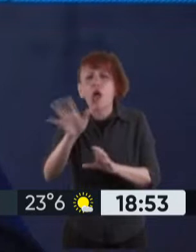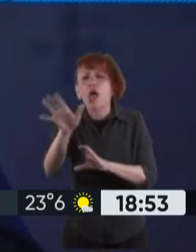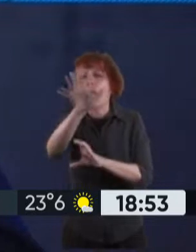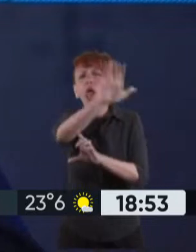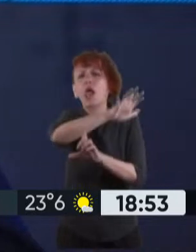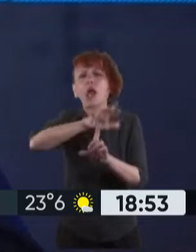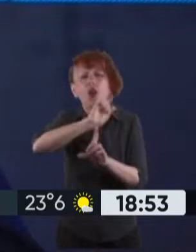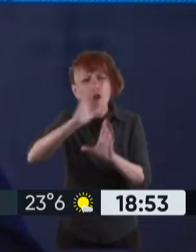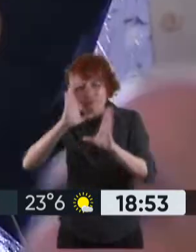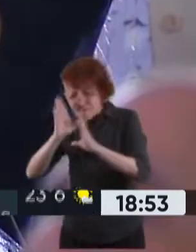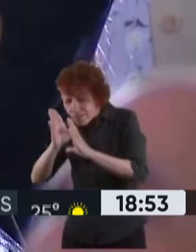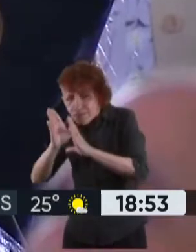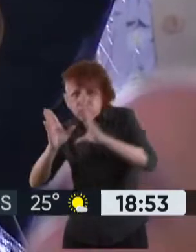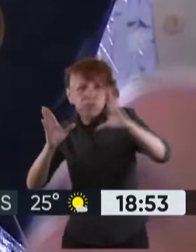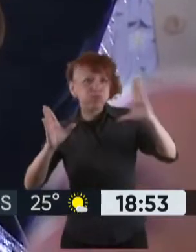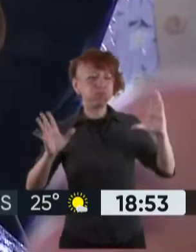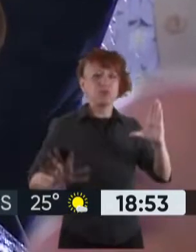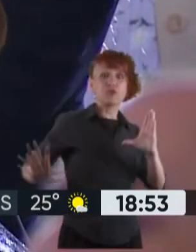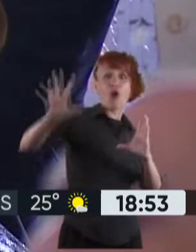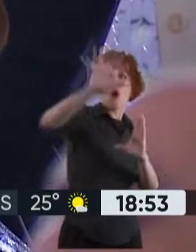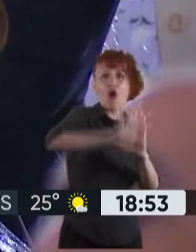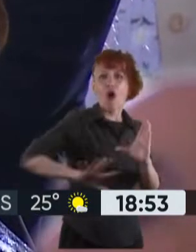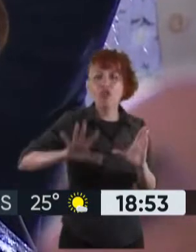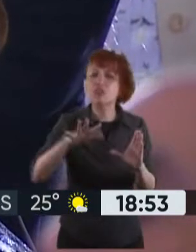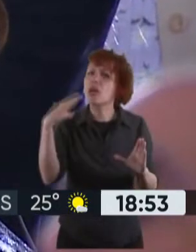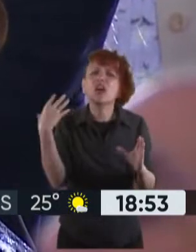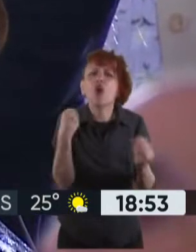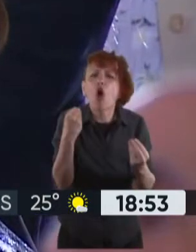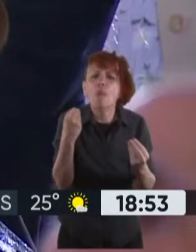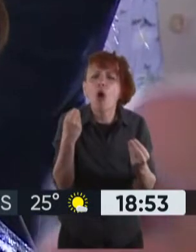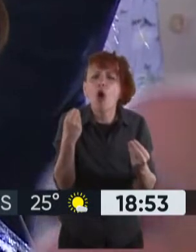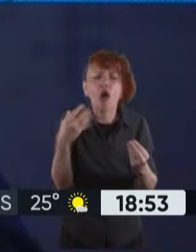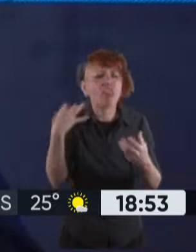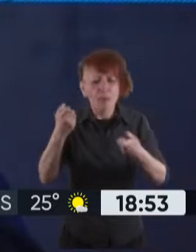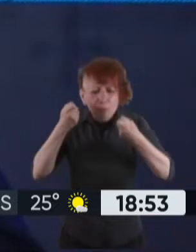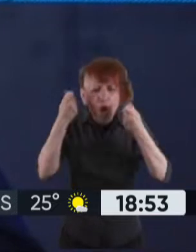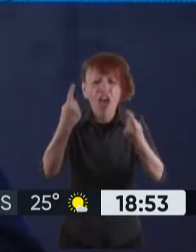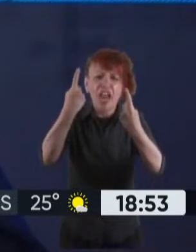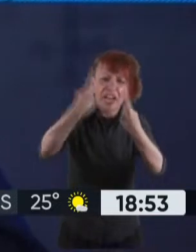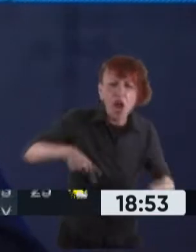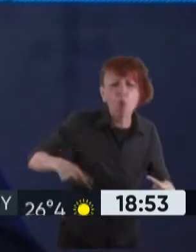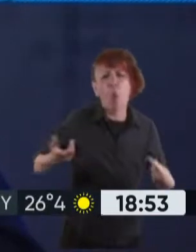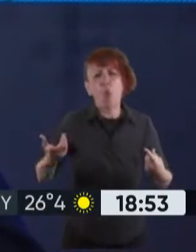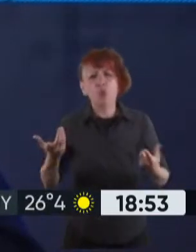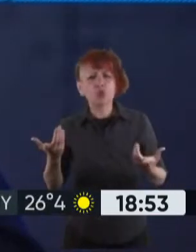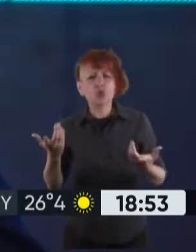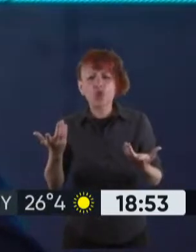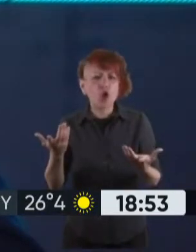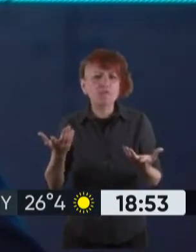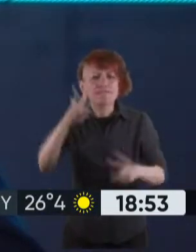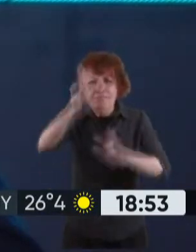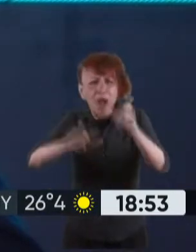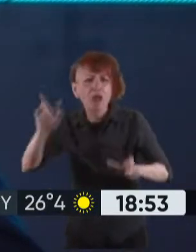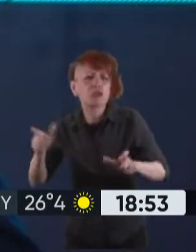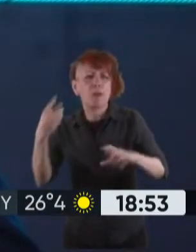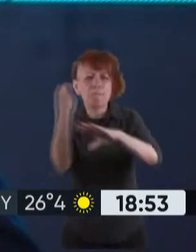centrales, lo que tenemos que hacer es llevarles recursos, instrumentos, actores